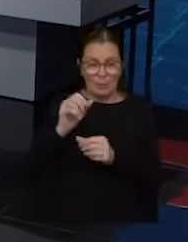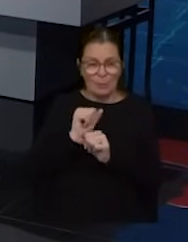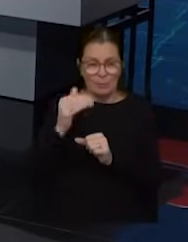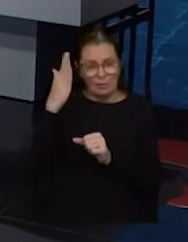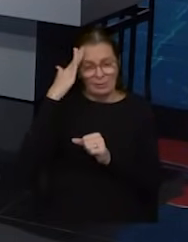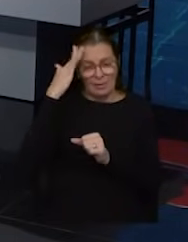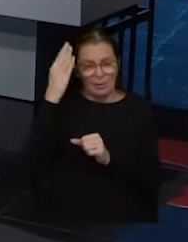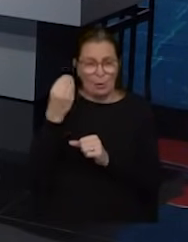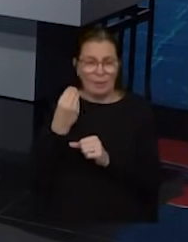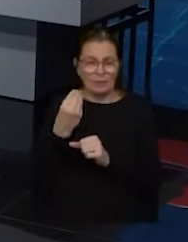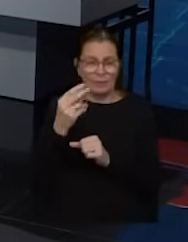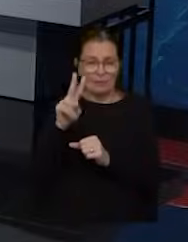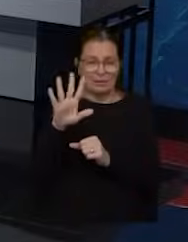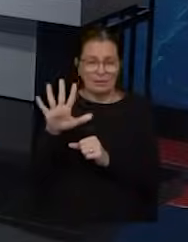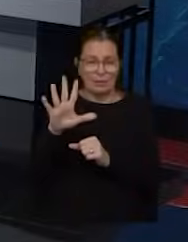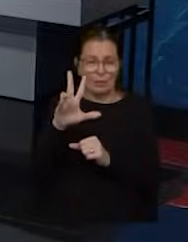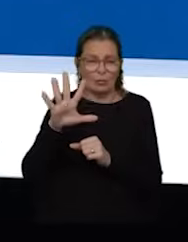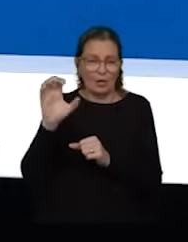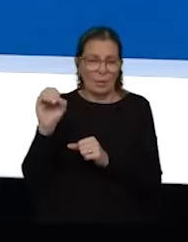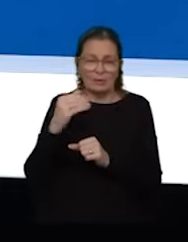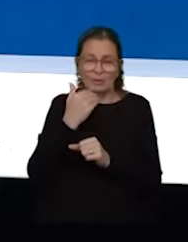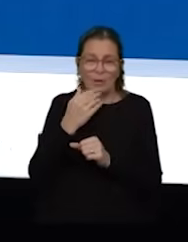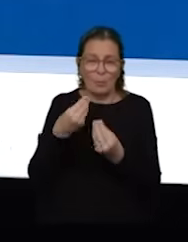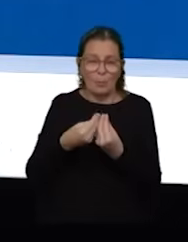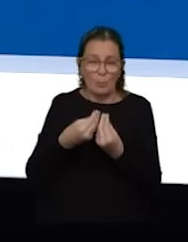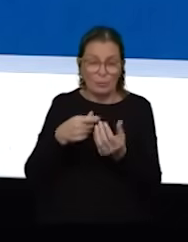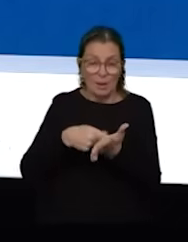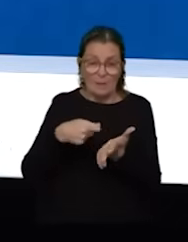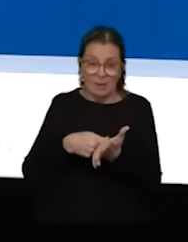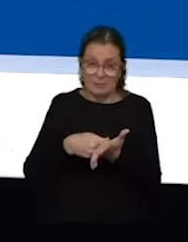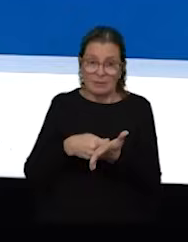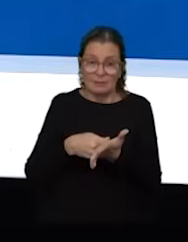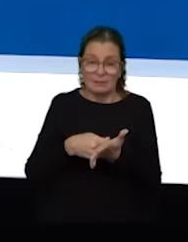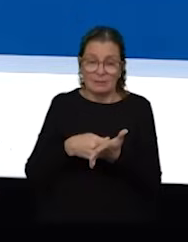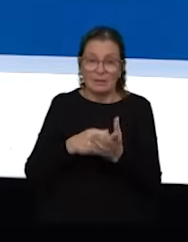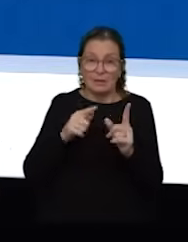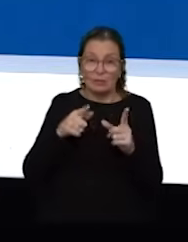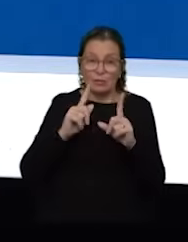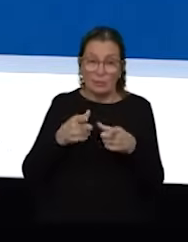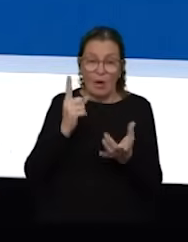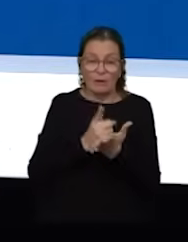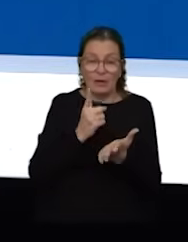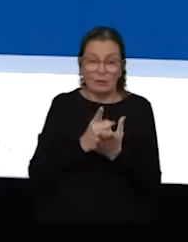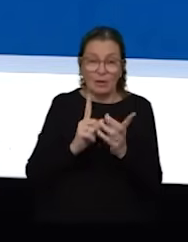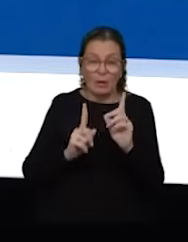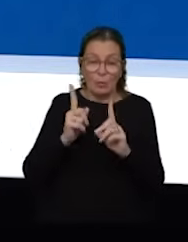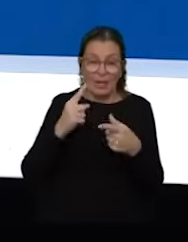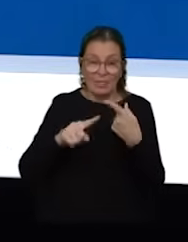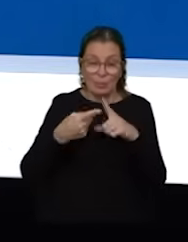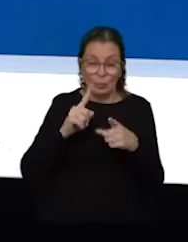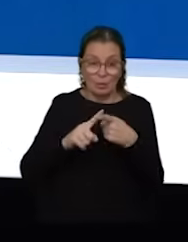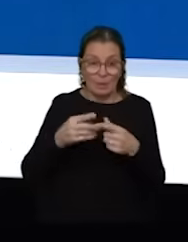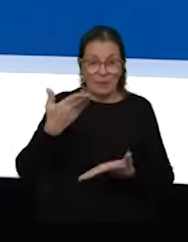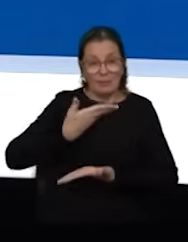cuán no podemos saber si son 25 50 es mucho dinero eh y de hecho también eso obliga a dar algunas discusiones sobre la